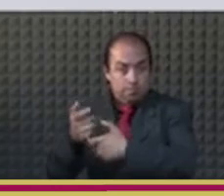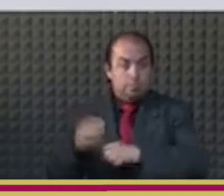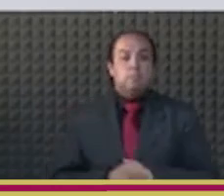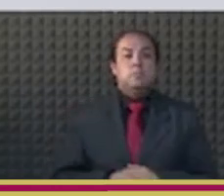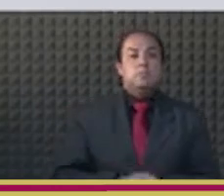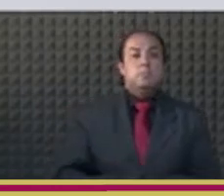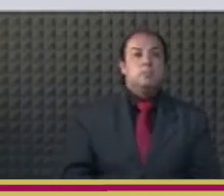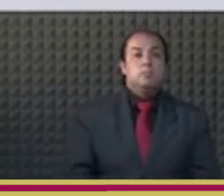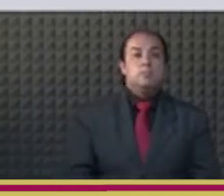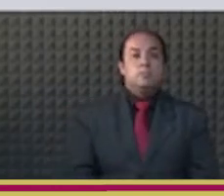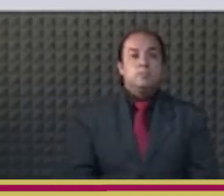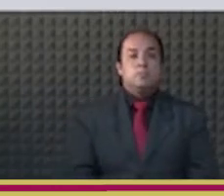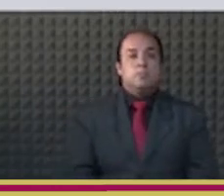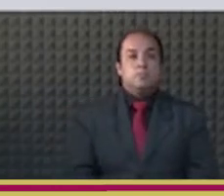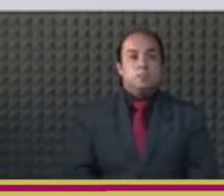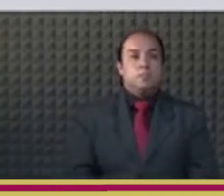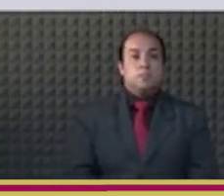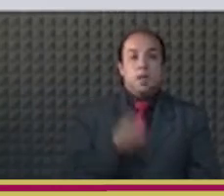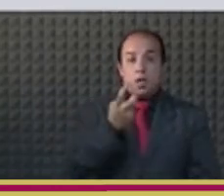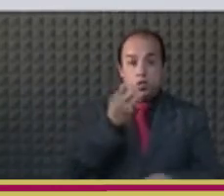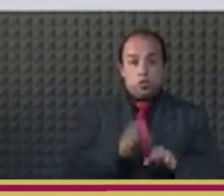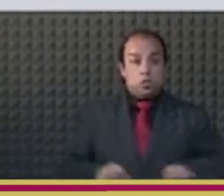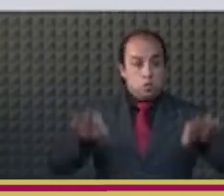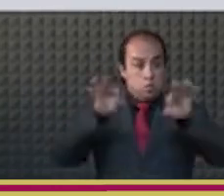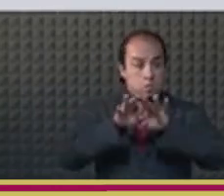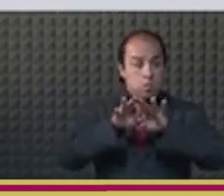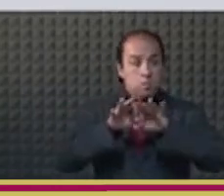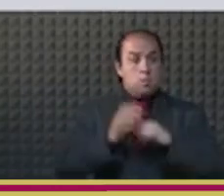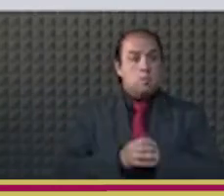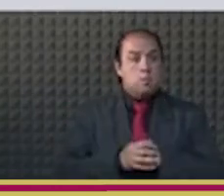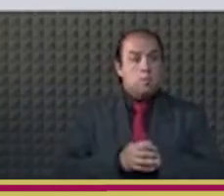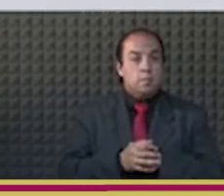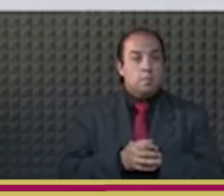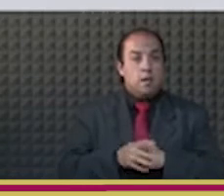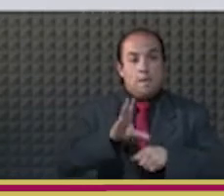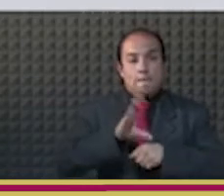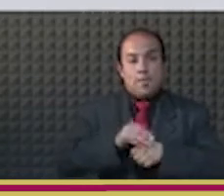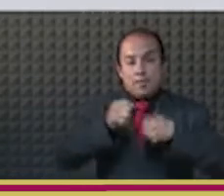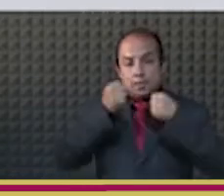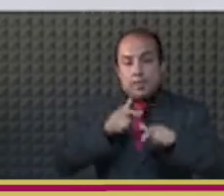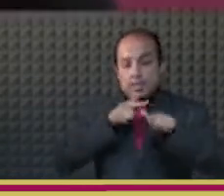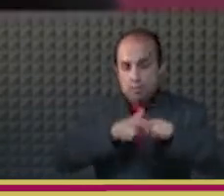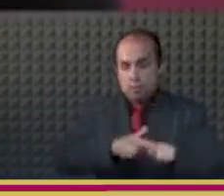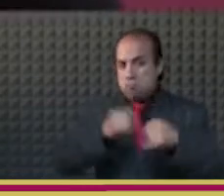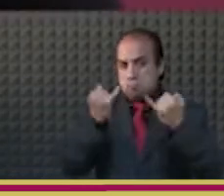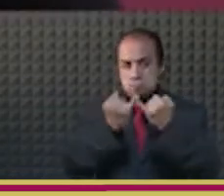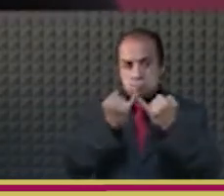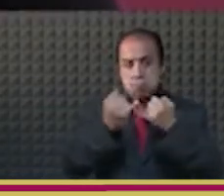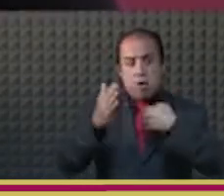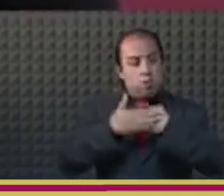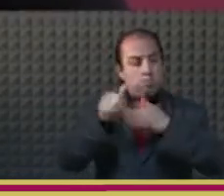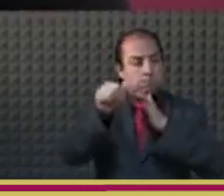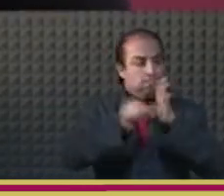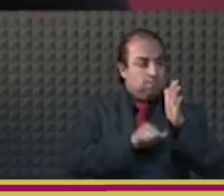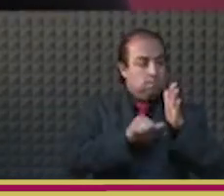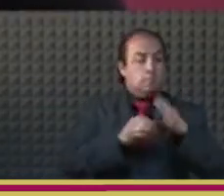son elementos fundamentales que nos permiten asegurar que, de seguir así, en los próximos